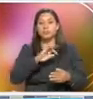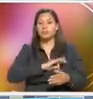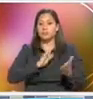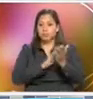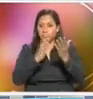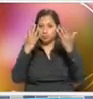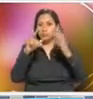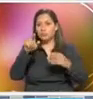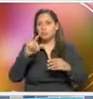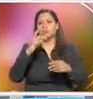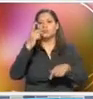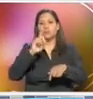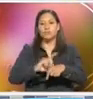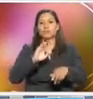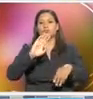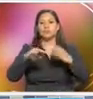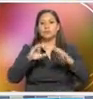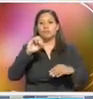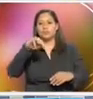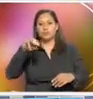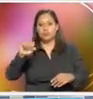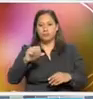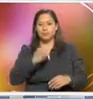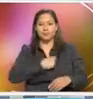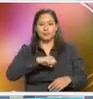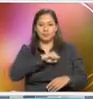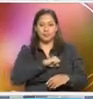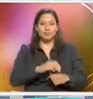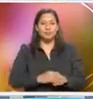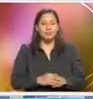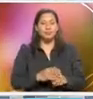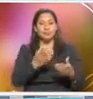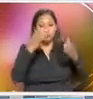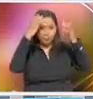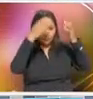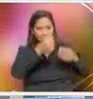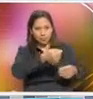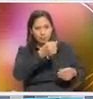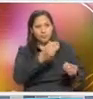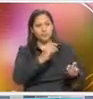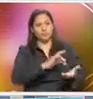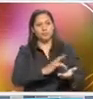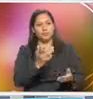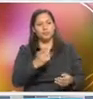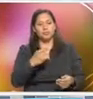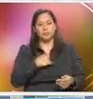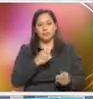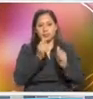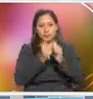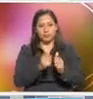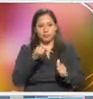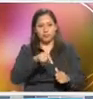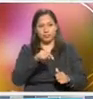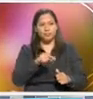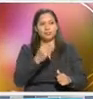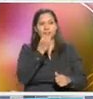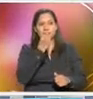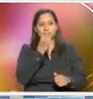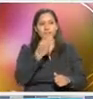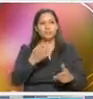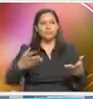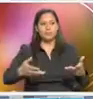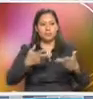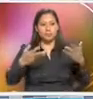felicidades también por supuesto por el Día Mundial de la Salud. Muchas ¿no? gracias. Chef Luis Carlos, Gracias, pues muchas gracias. Yo me voy a quedar Gracias, Vale. a disfrutar de